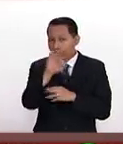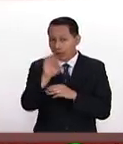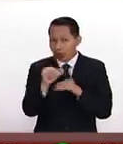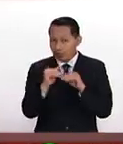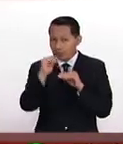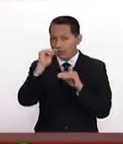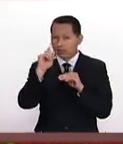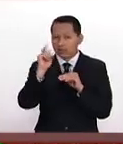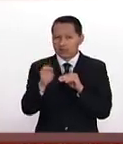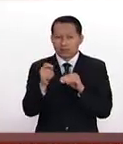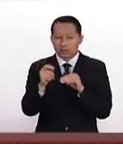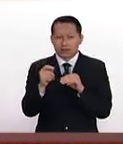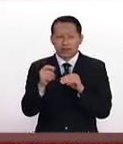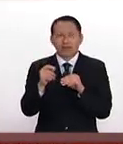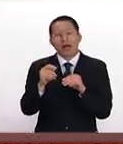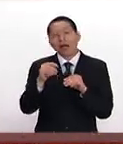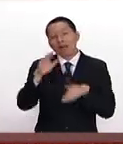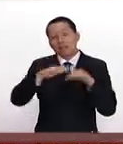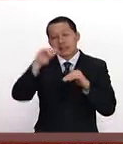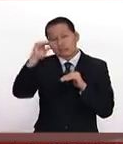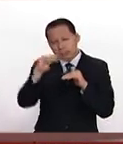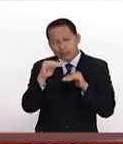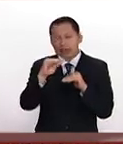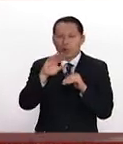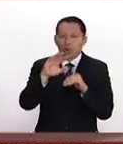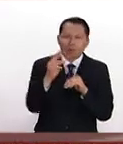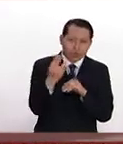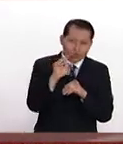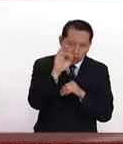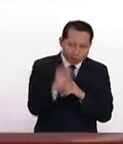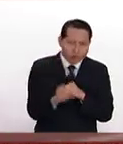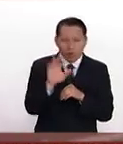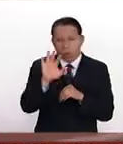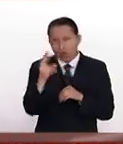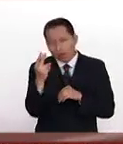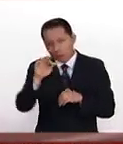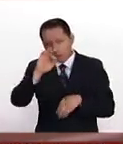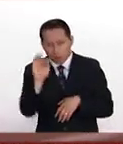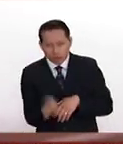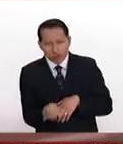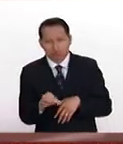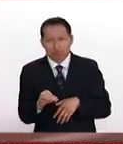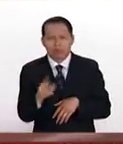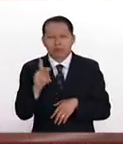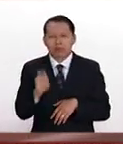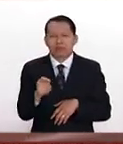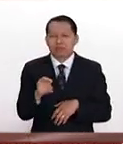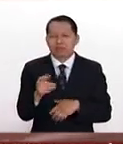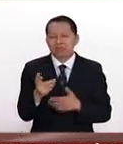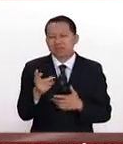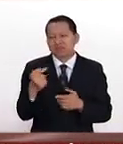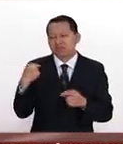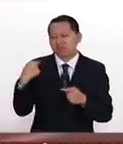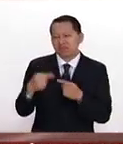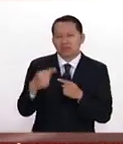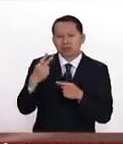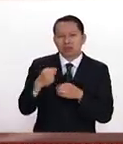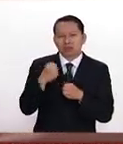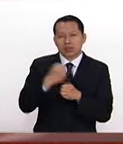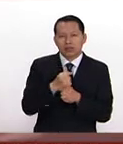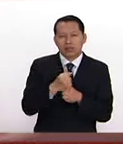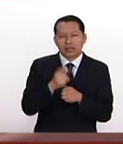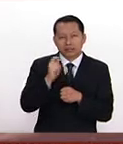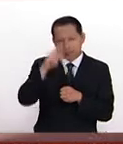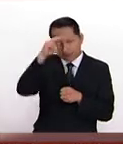nivel más crítico estén 53 52 curiosamente si ven a partir de los últimos dos años del verano del